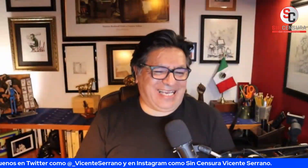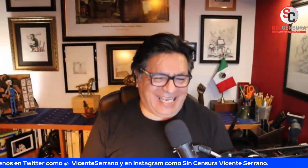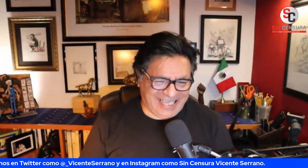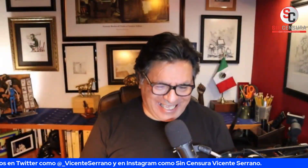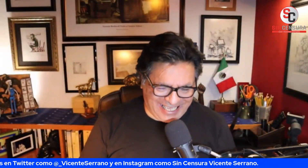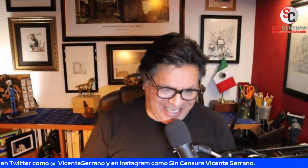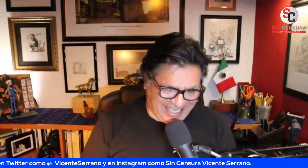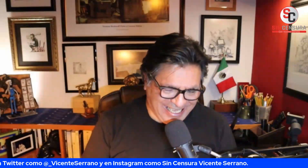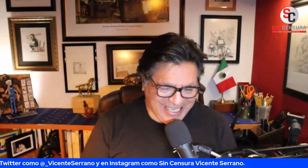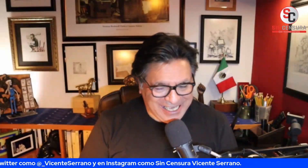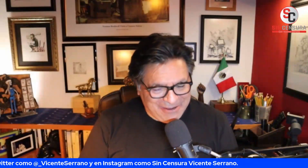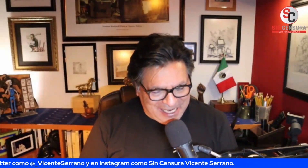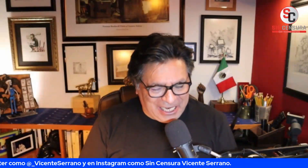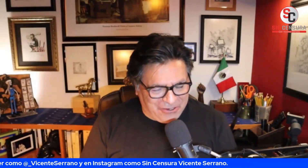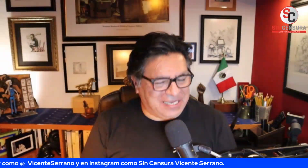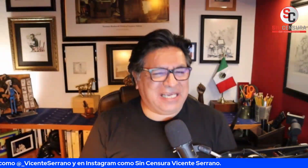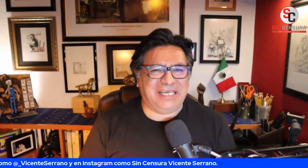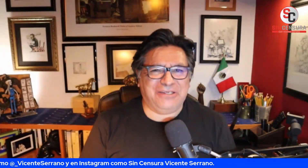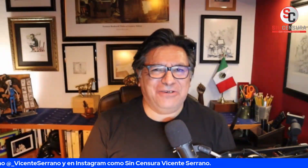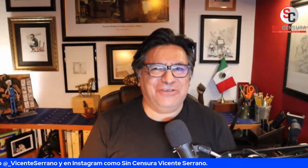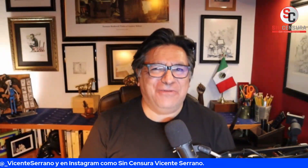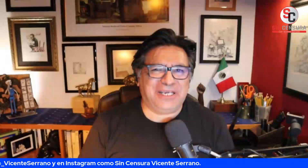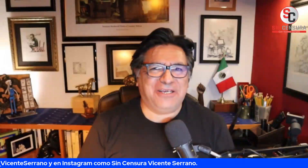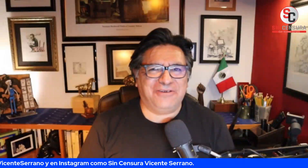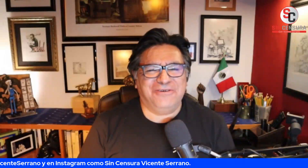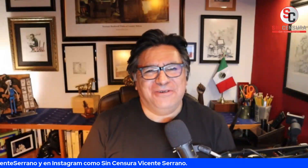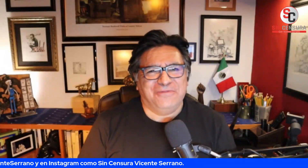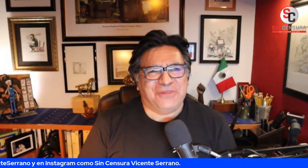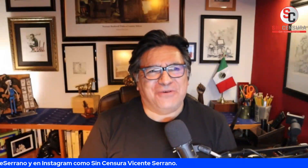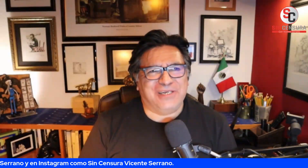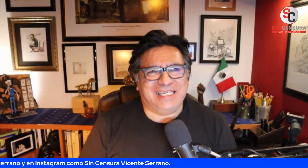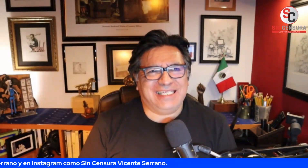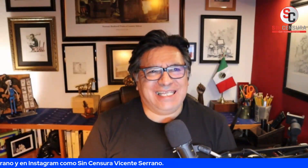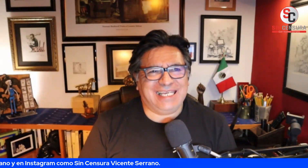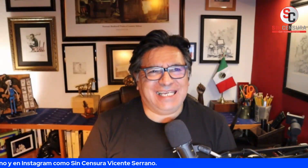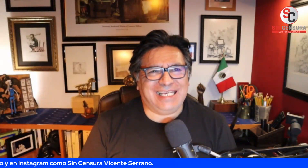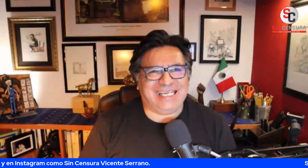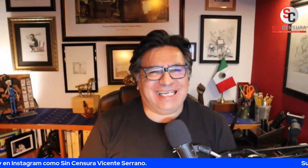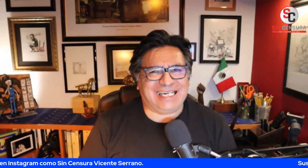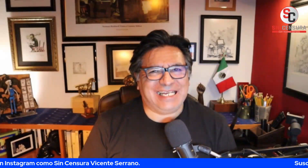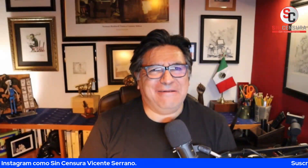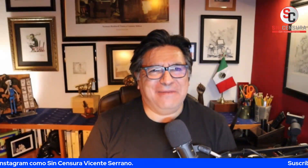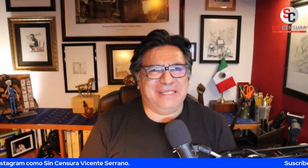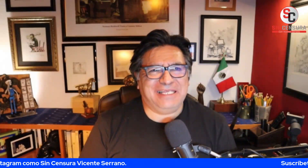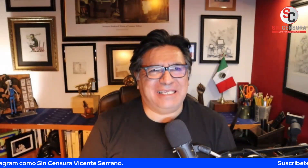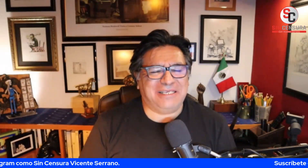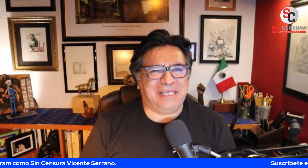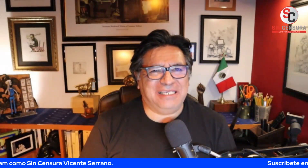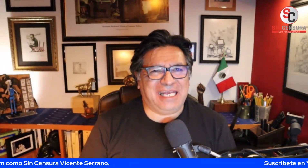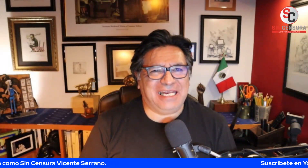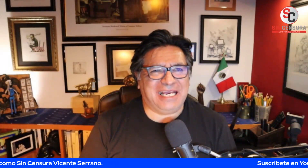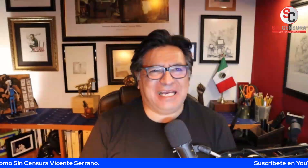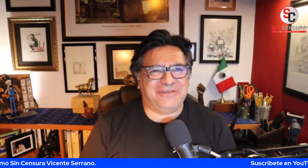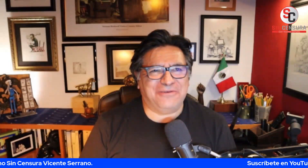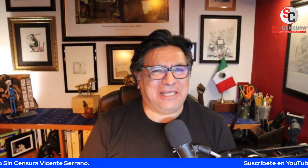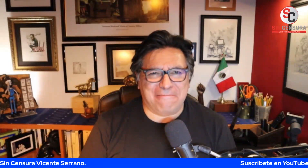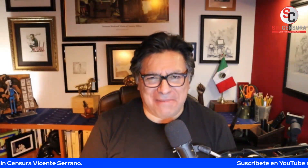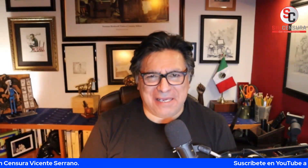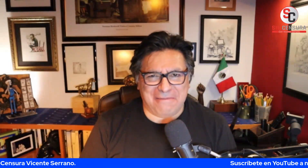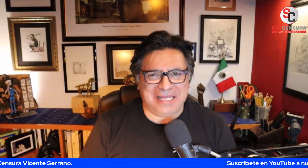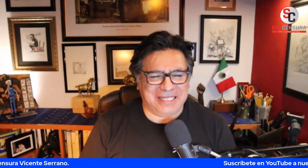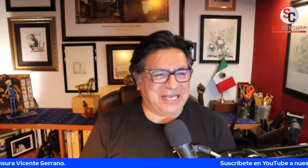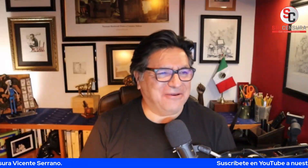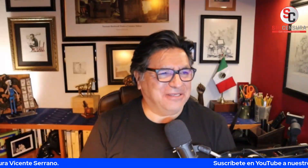Me encanta, Eddie. Mira, yo me quedo con realmente este alegato